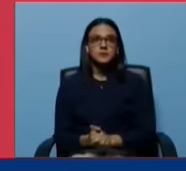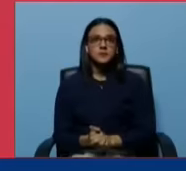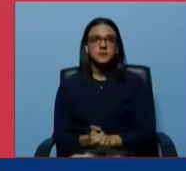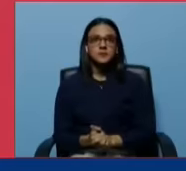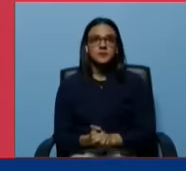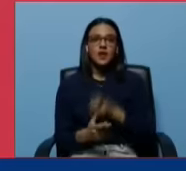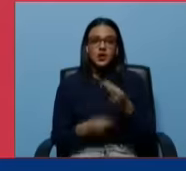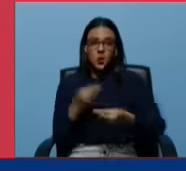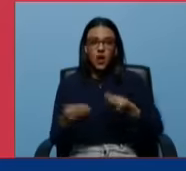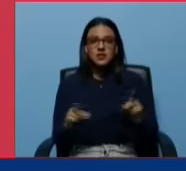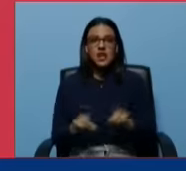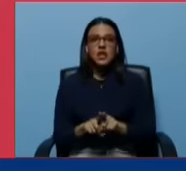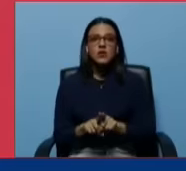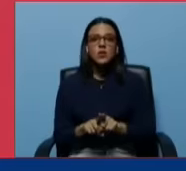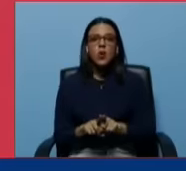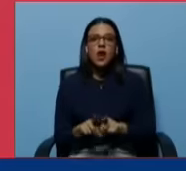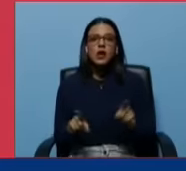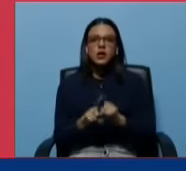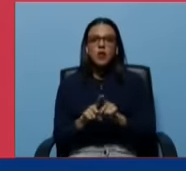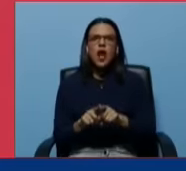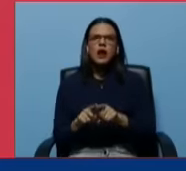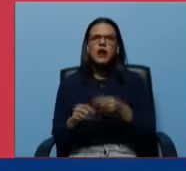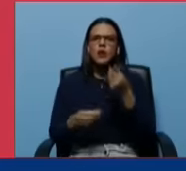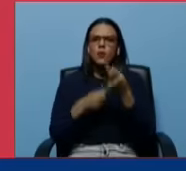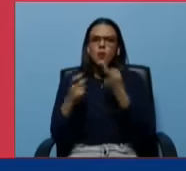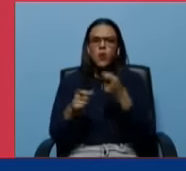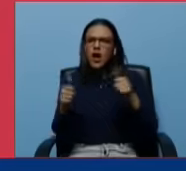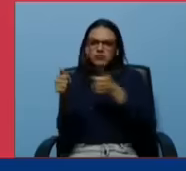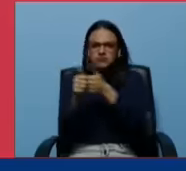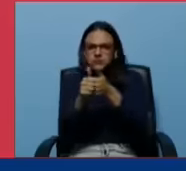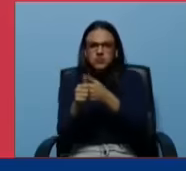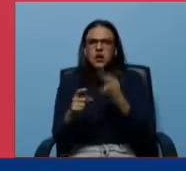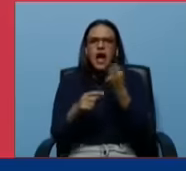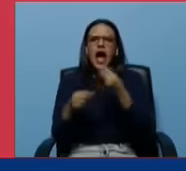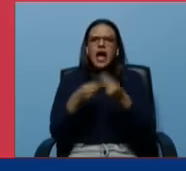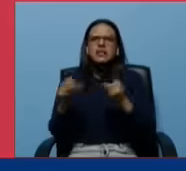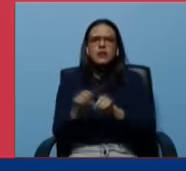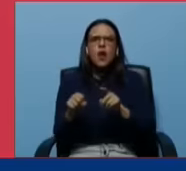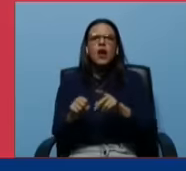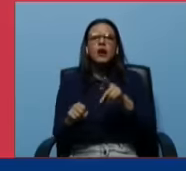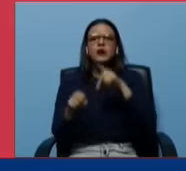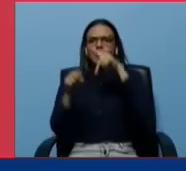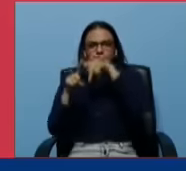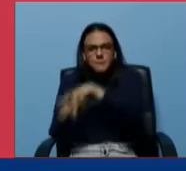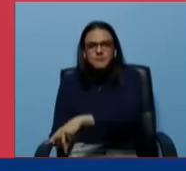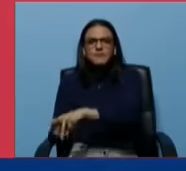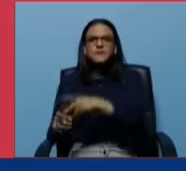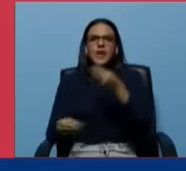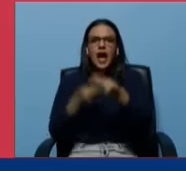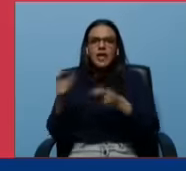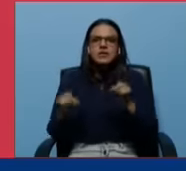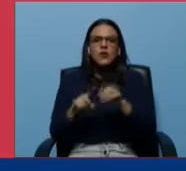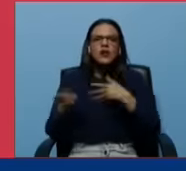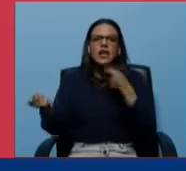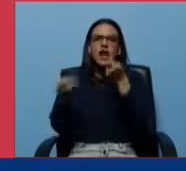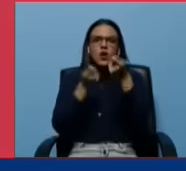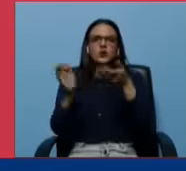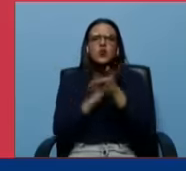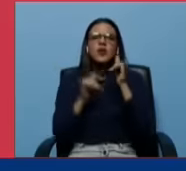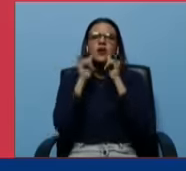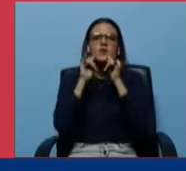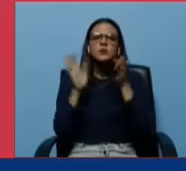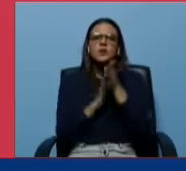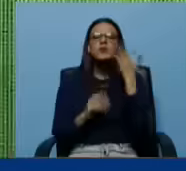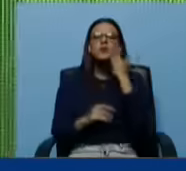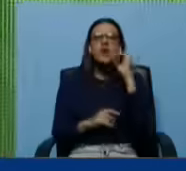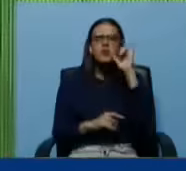de presión máxima, de chantaje para torcerle el brazo a las redes sociales y de comunicación alternativas que hay